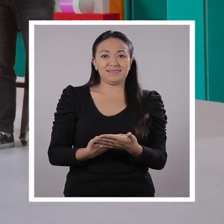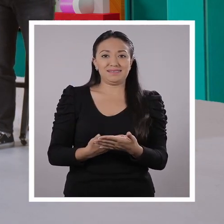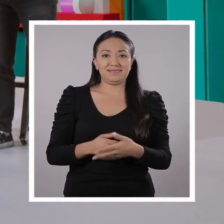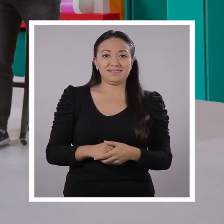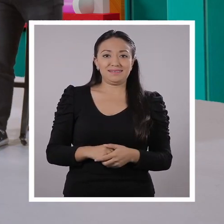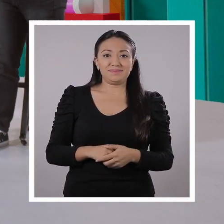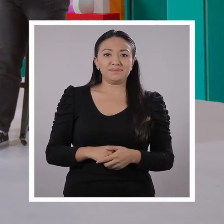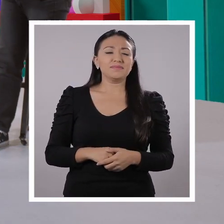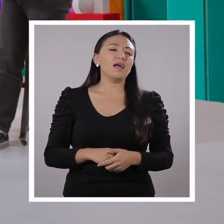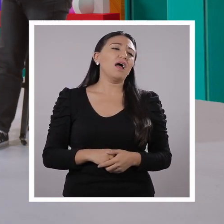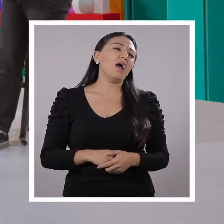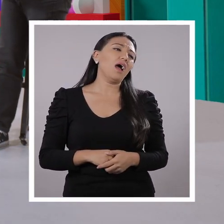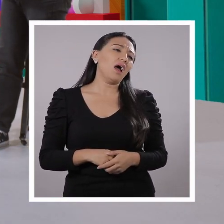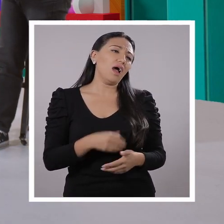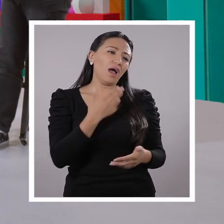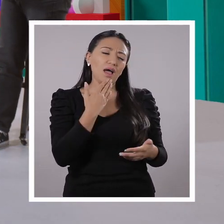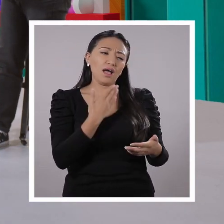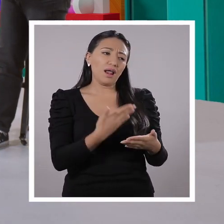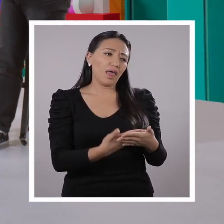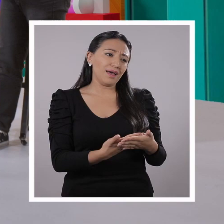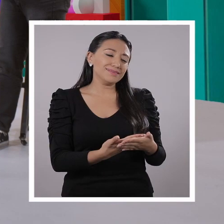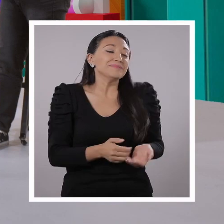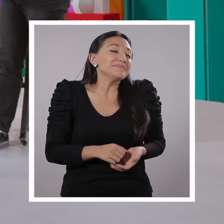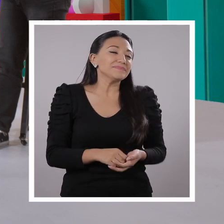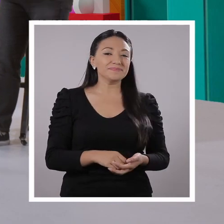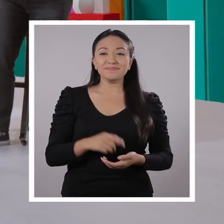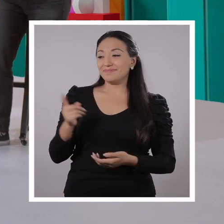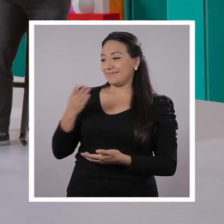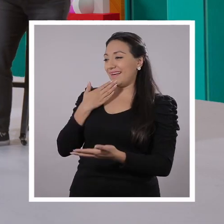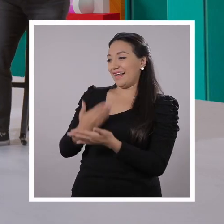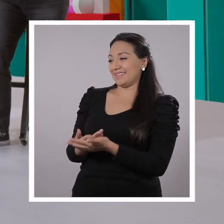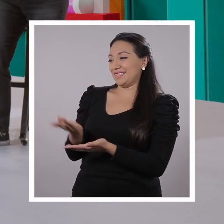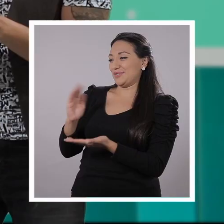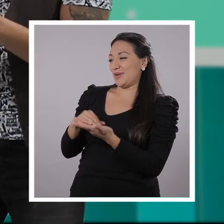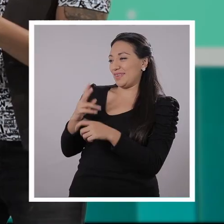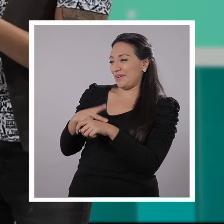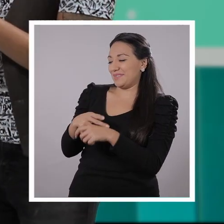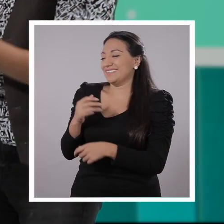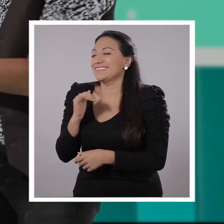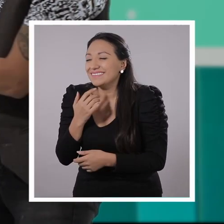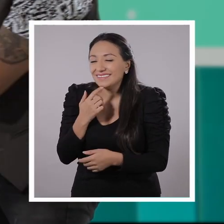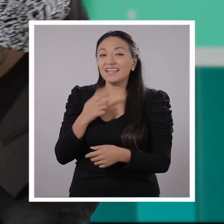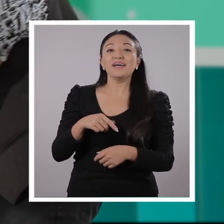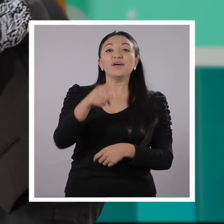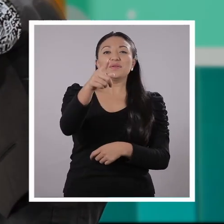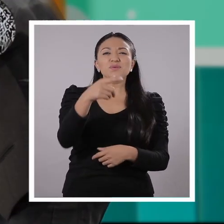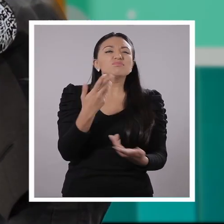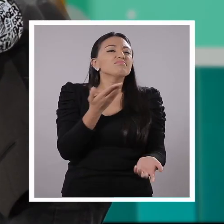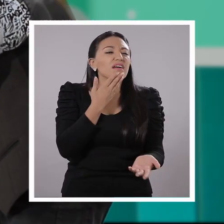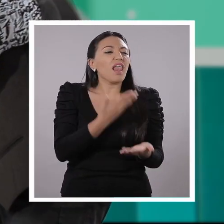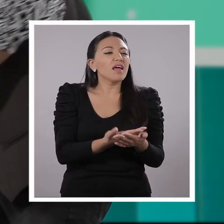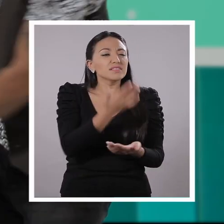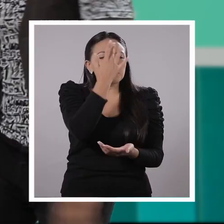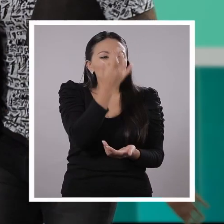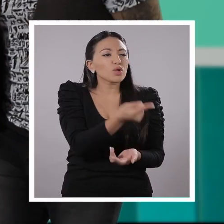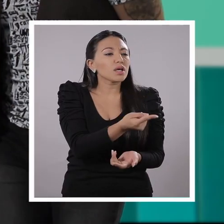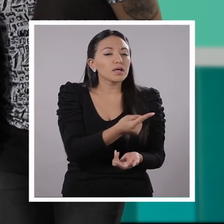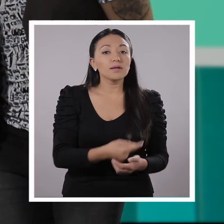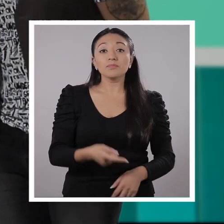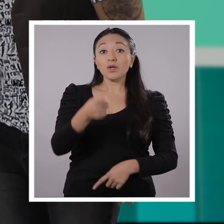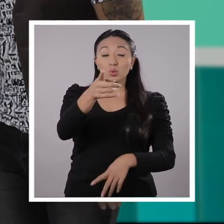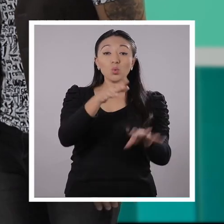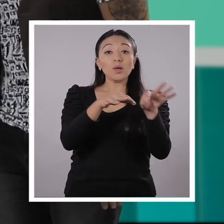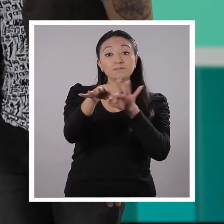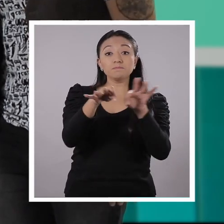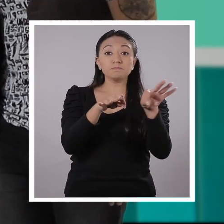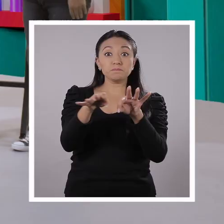Gracias. ¡Ay! Gracias, Pancho. ¡Me dijo gracias otra vez! ¿Por qué estás agradecido tú? Porque